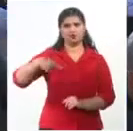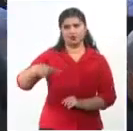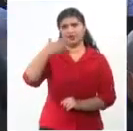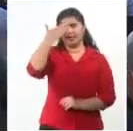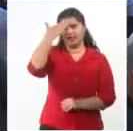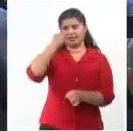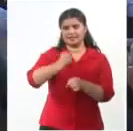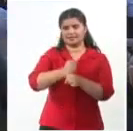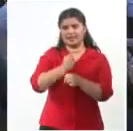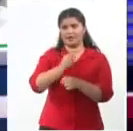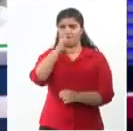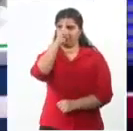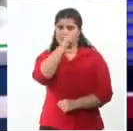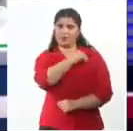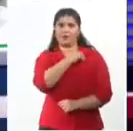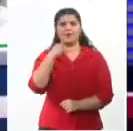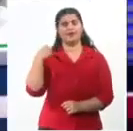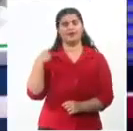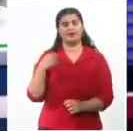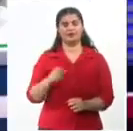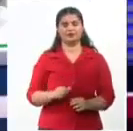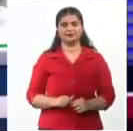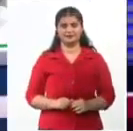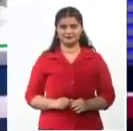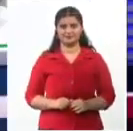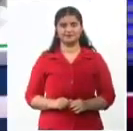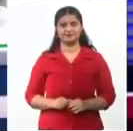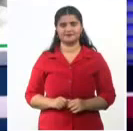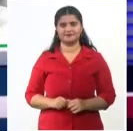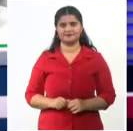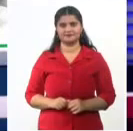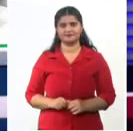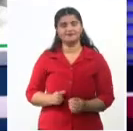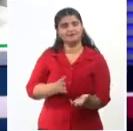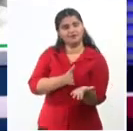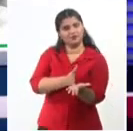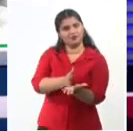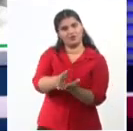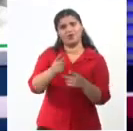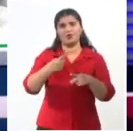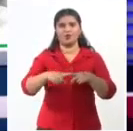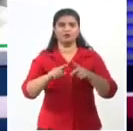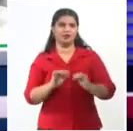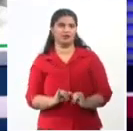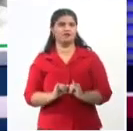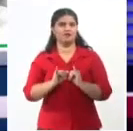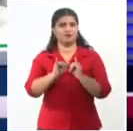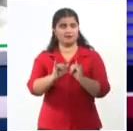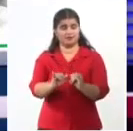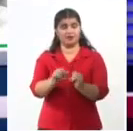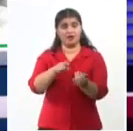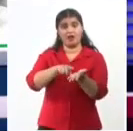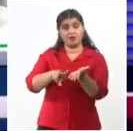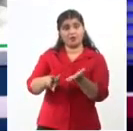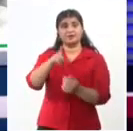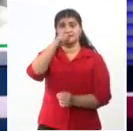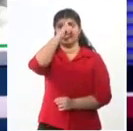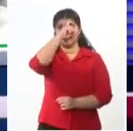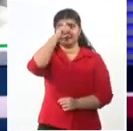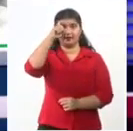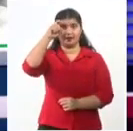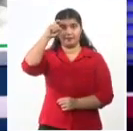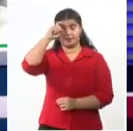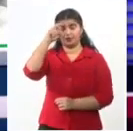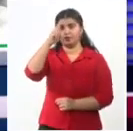Informativo de la Televisión Cubana. Y avanzamos con más, y es que el sistema de salud en Santi Espíritus llega con